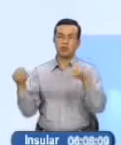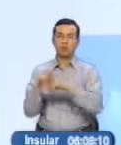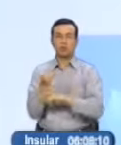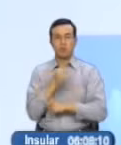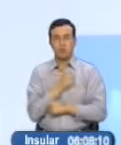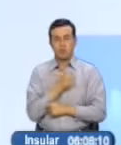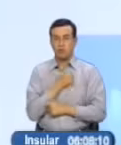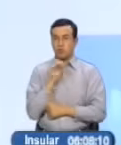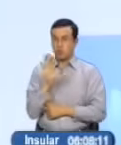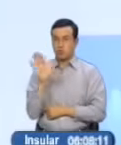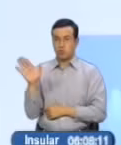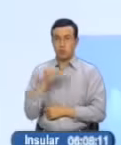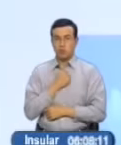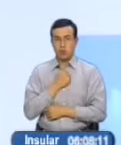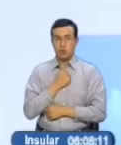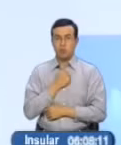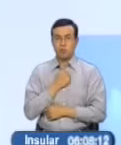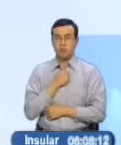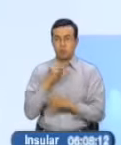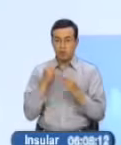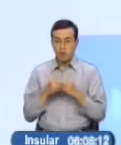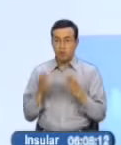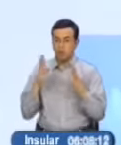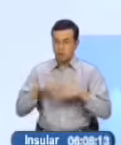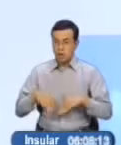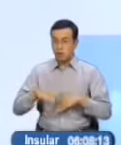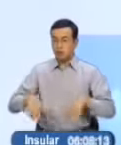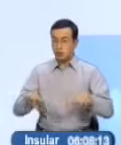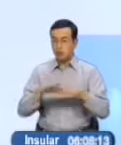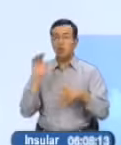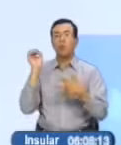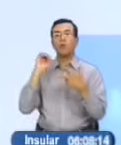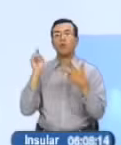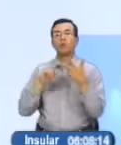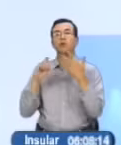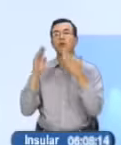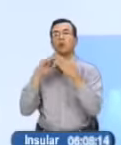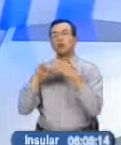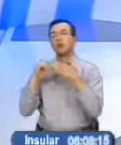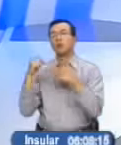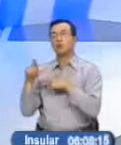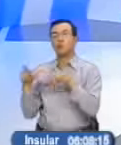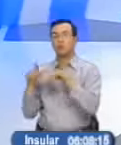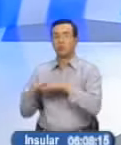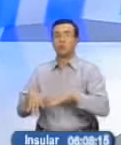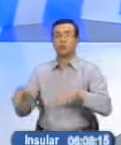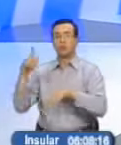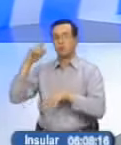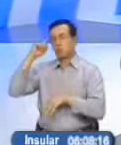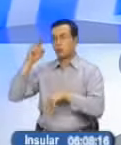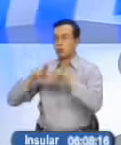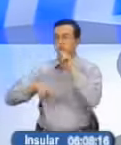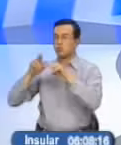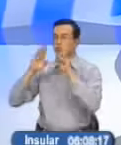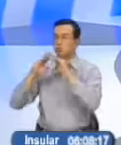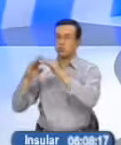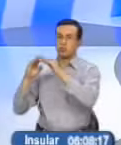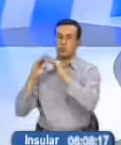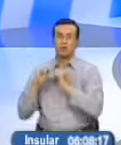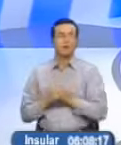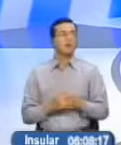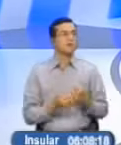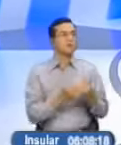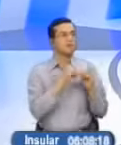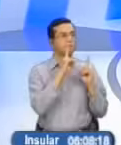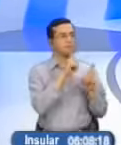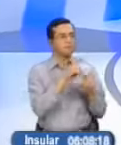propio de ellos mismos donde la perdieron, o si no, una vivienda en uno de los terrenos urbanizados por el Estado. Ahora, pero